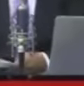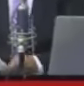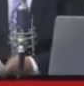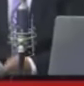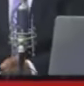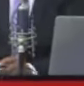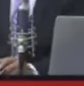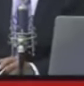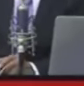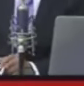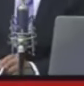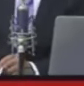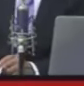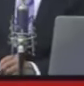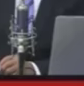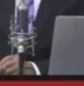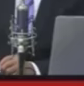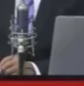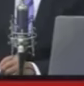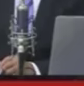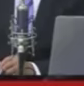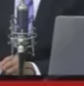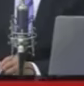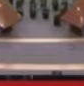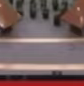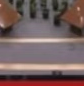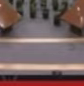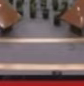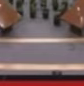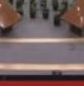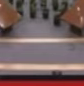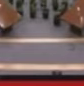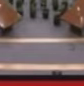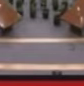los trabajadores del INE, no es ni el 1% del presupuesto,